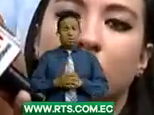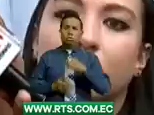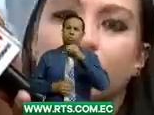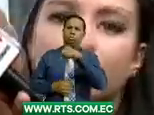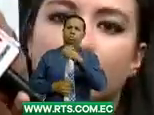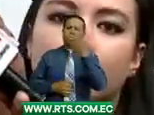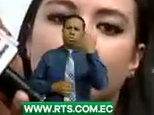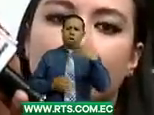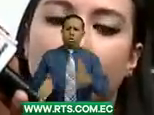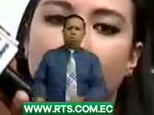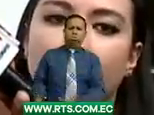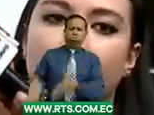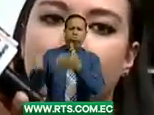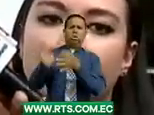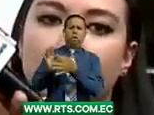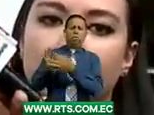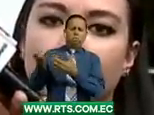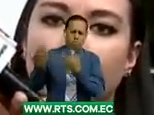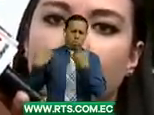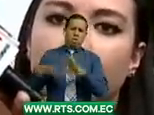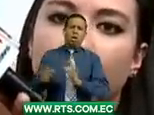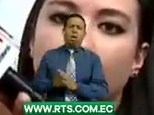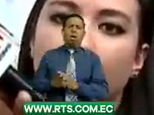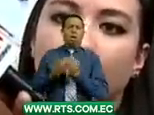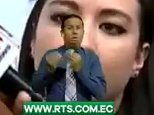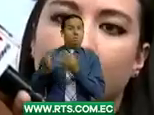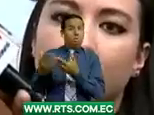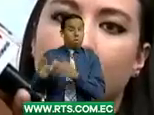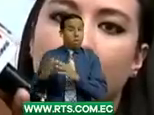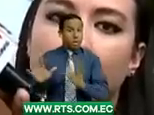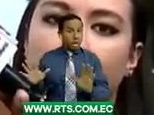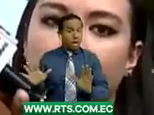los Boy Scouts. De eso de ahí, ya a